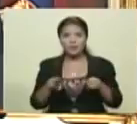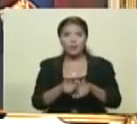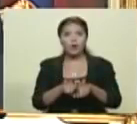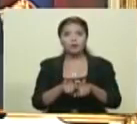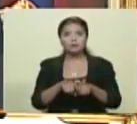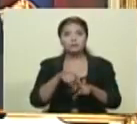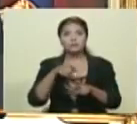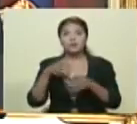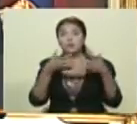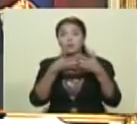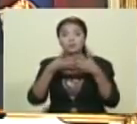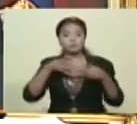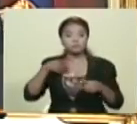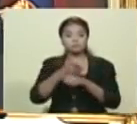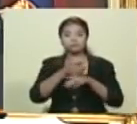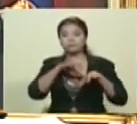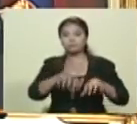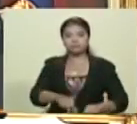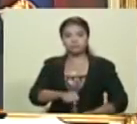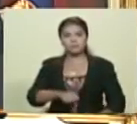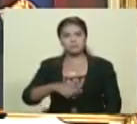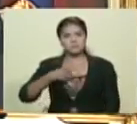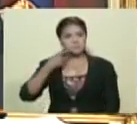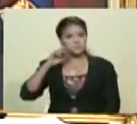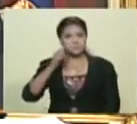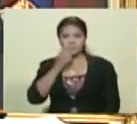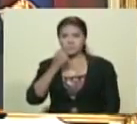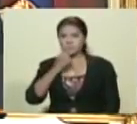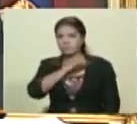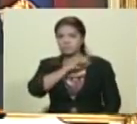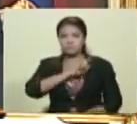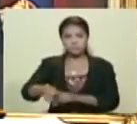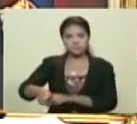trasero de un imperio prepotente y autoritario.